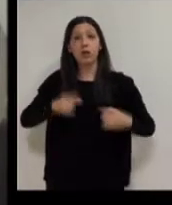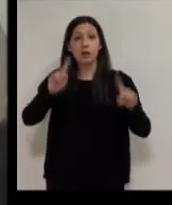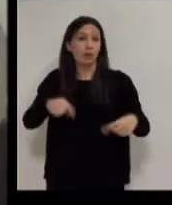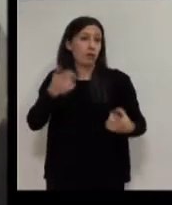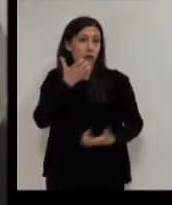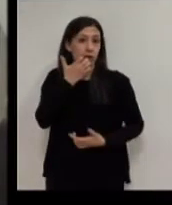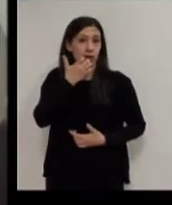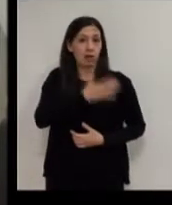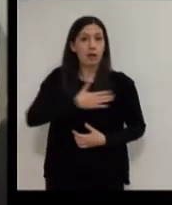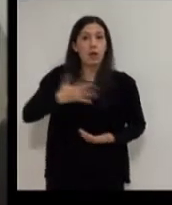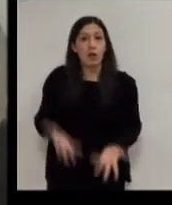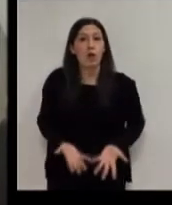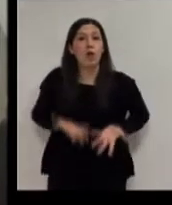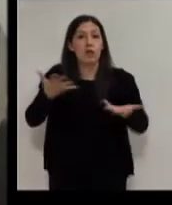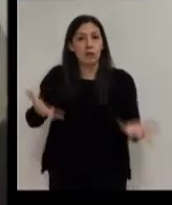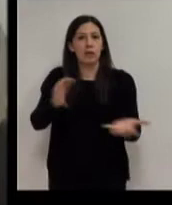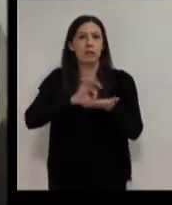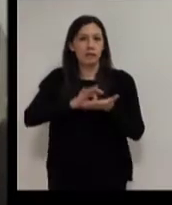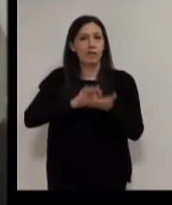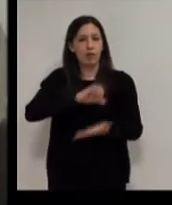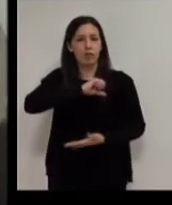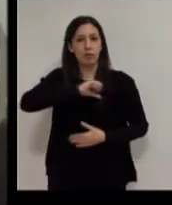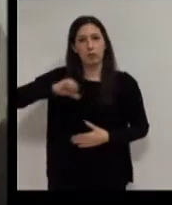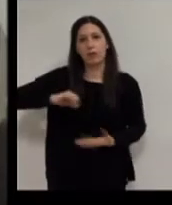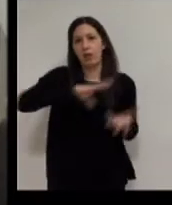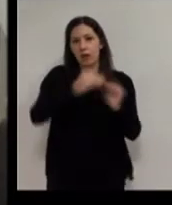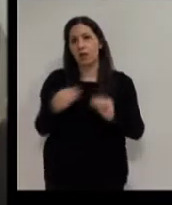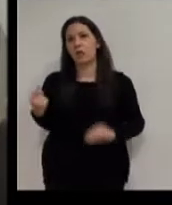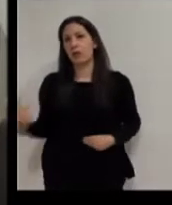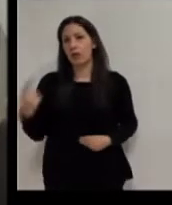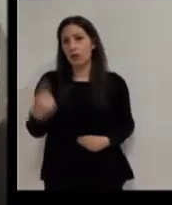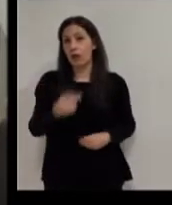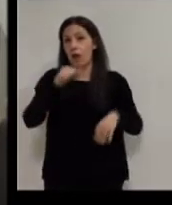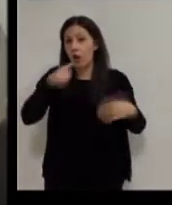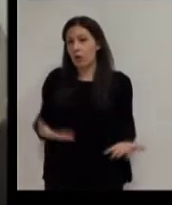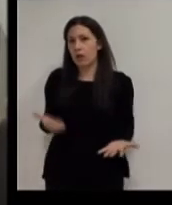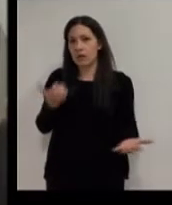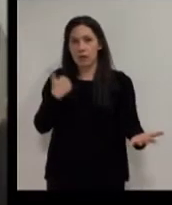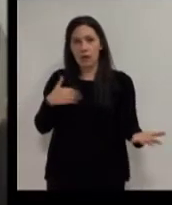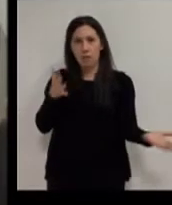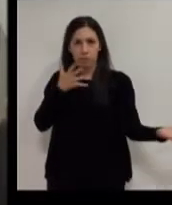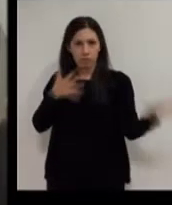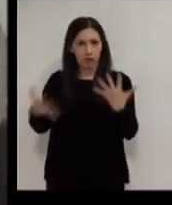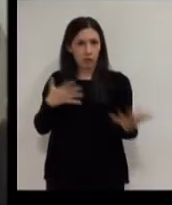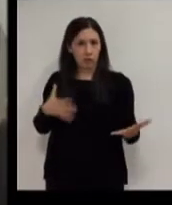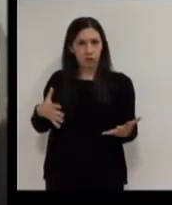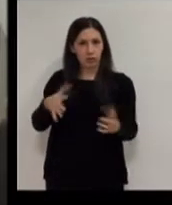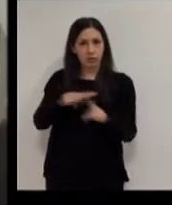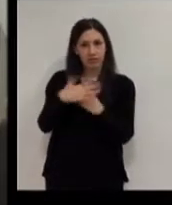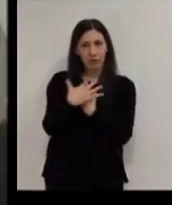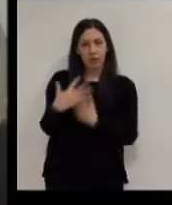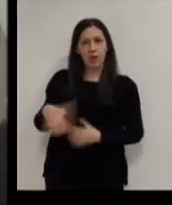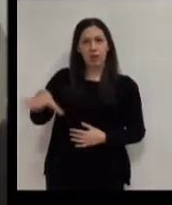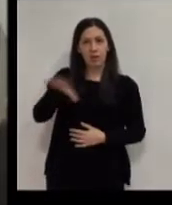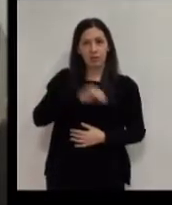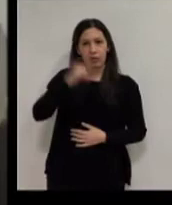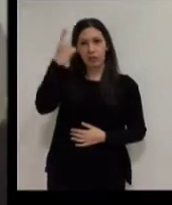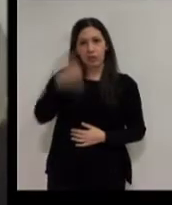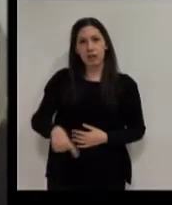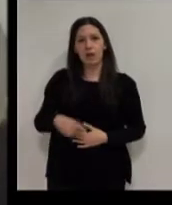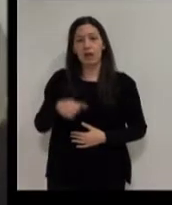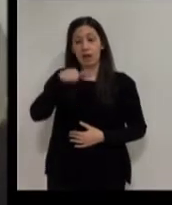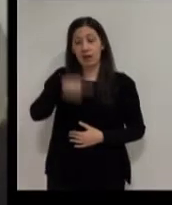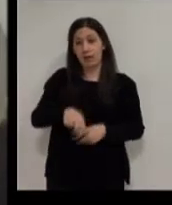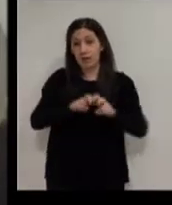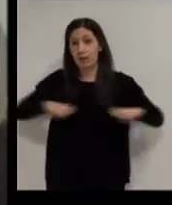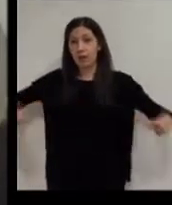ofrecer servicios personalizados, ¿no? Entonces, ahora que ya estamos más o menos todos situados en contexto de lo que vamos a